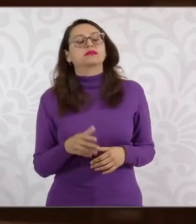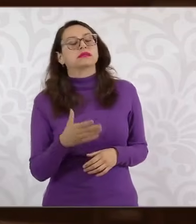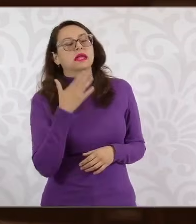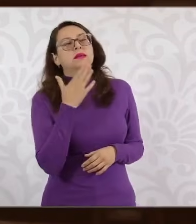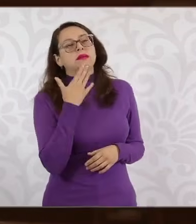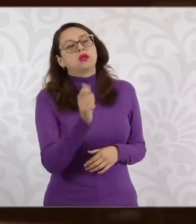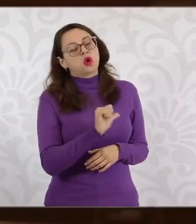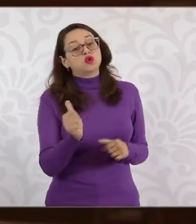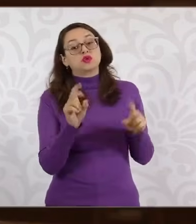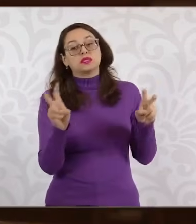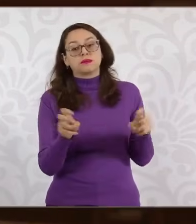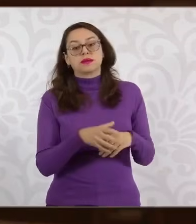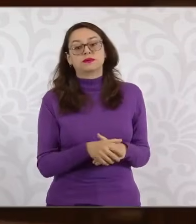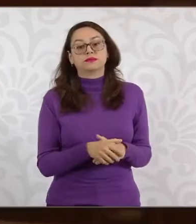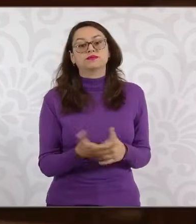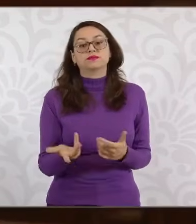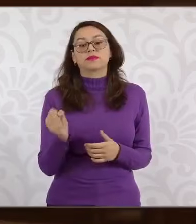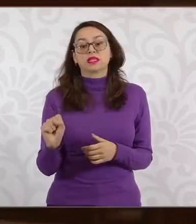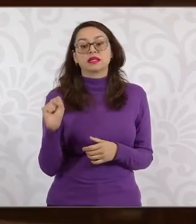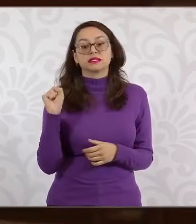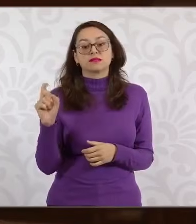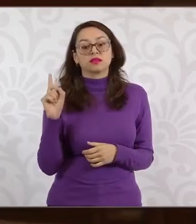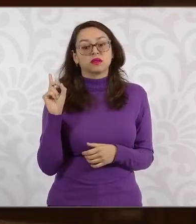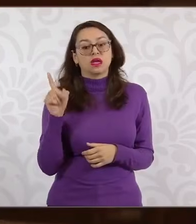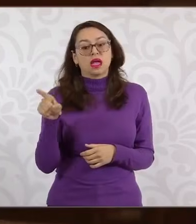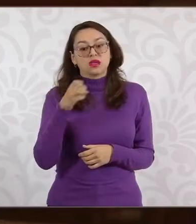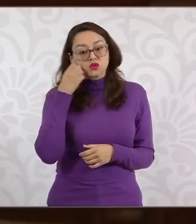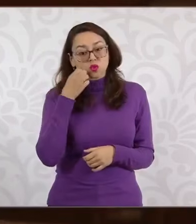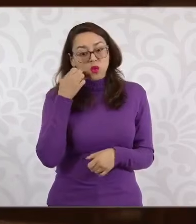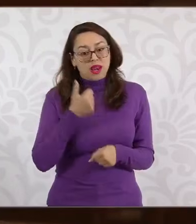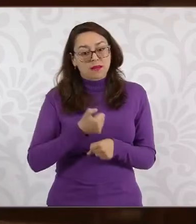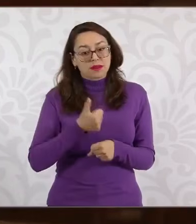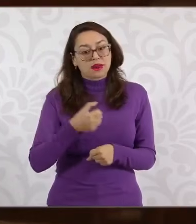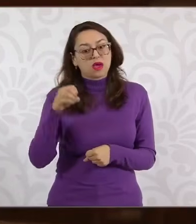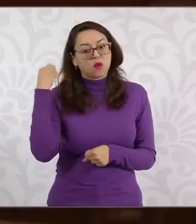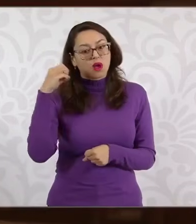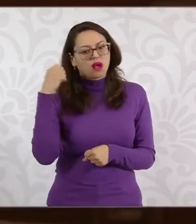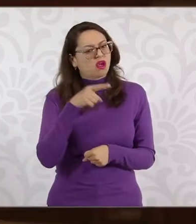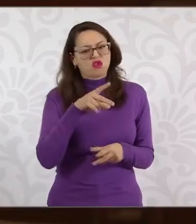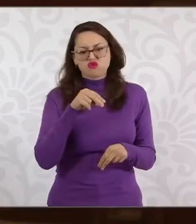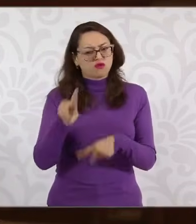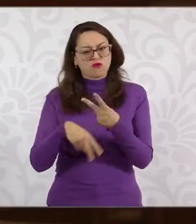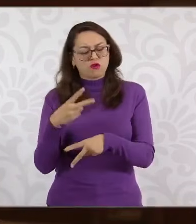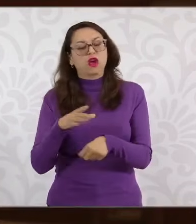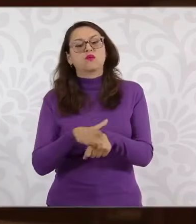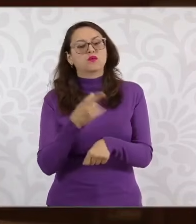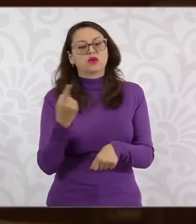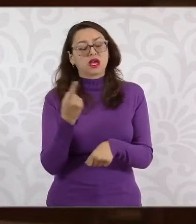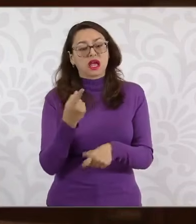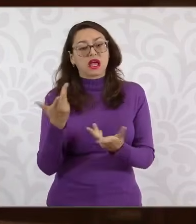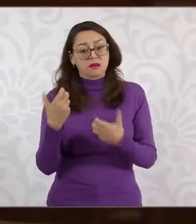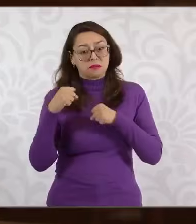que se tuvo por la cual no asistió el fin de semana a un evento que se tiene en una escuela primaria en Oaxaca. ¿Tuvo que ver con cuestiones de la CENTE,